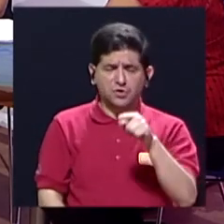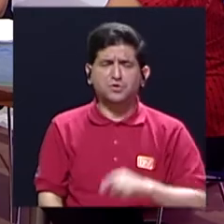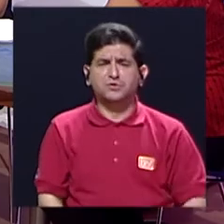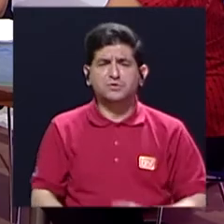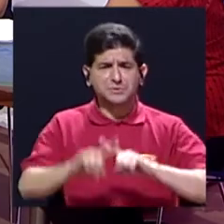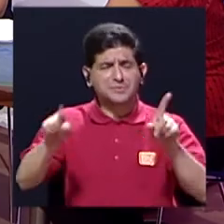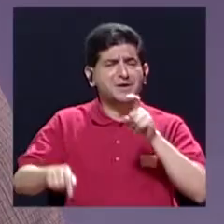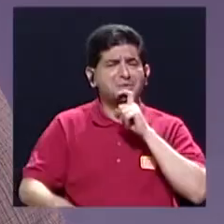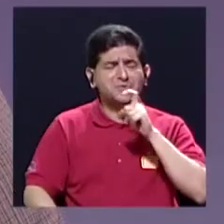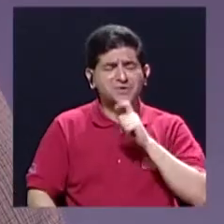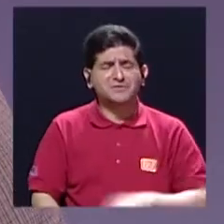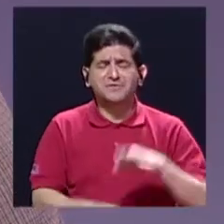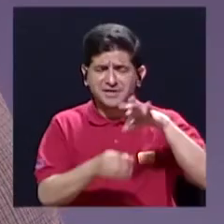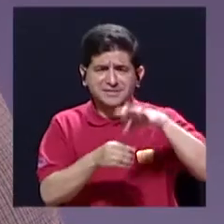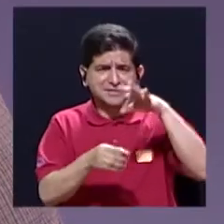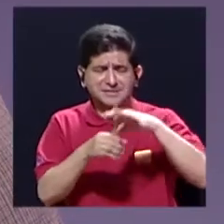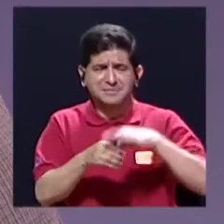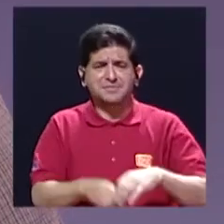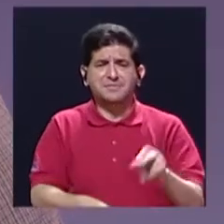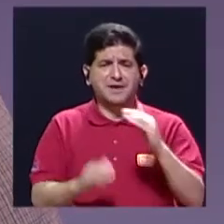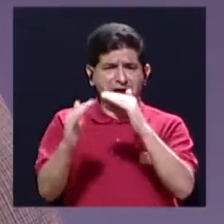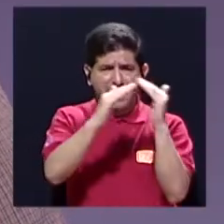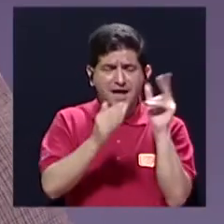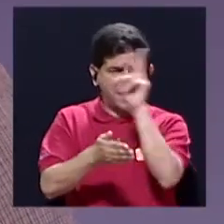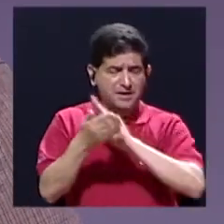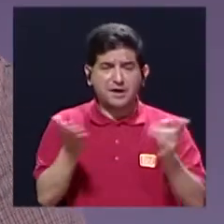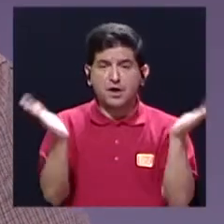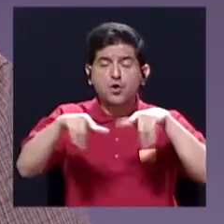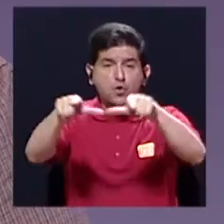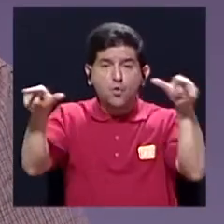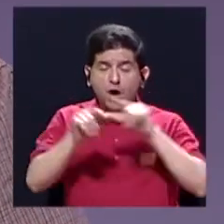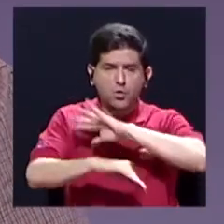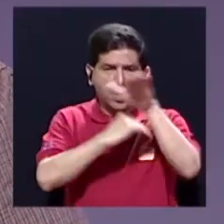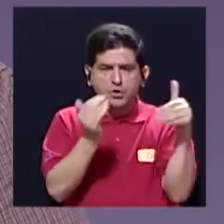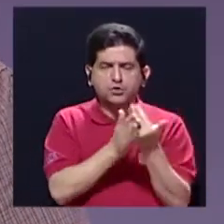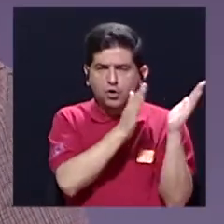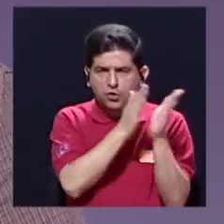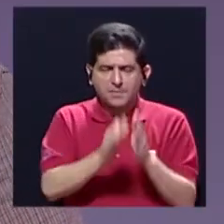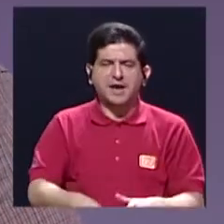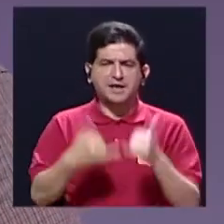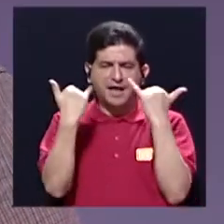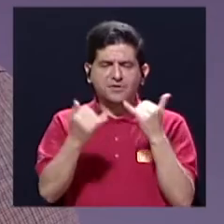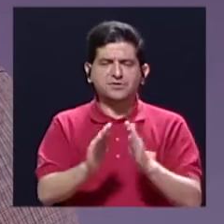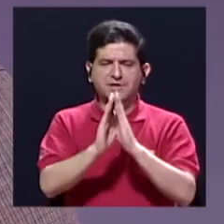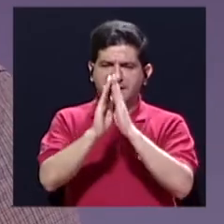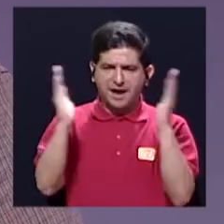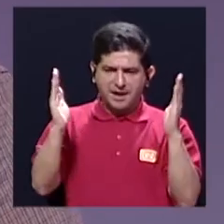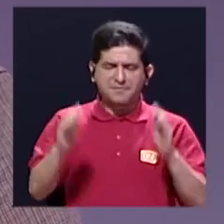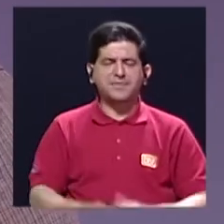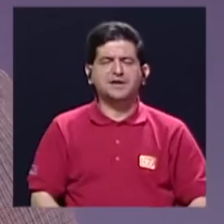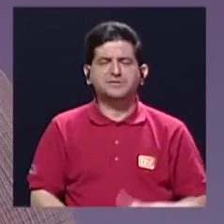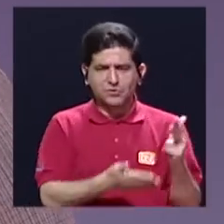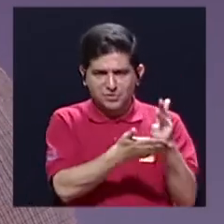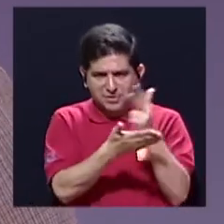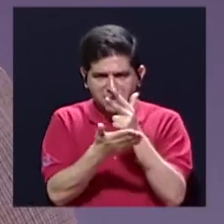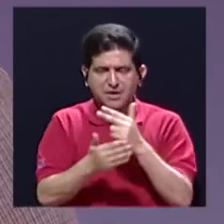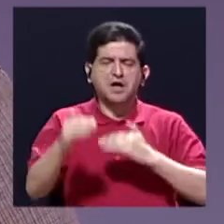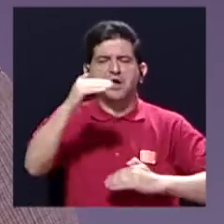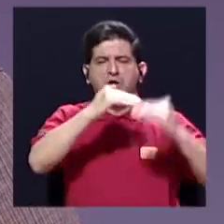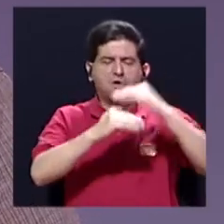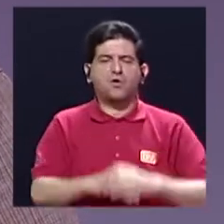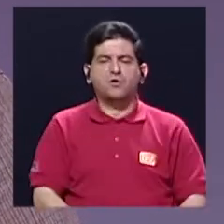sembrar un árbol en la ciudad universitaria, no hay campo. No hay campo. Porque está todo planeado para expansiones de edificios, ampliación de parqueos,